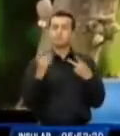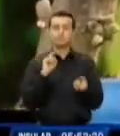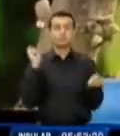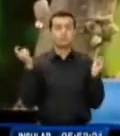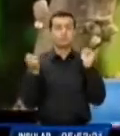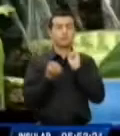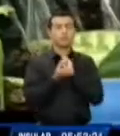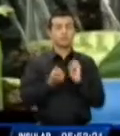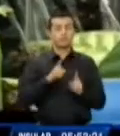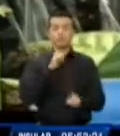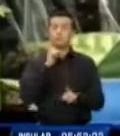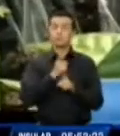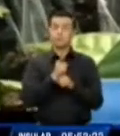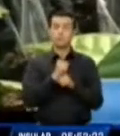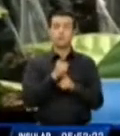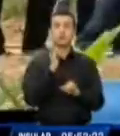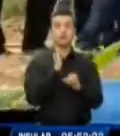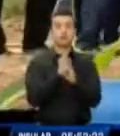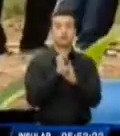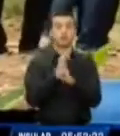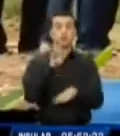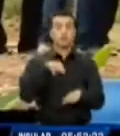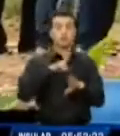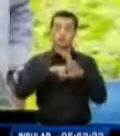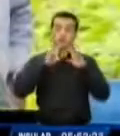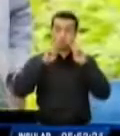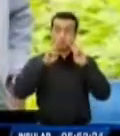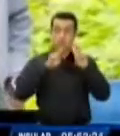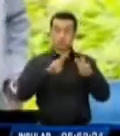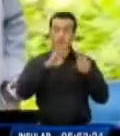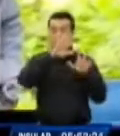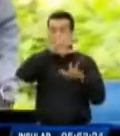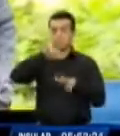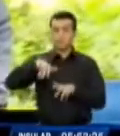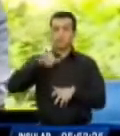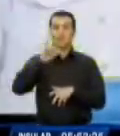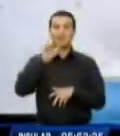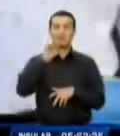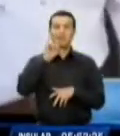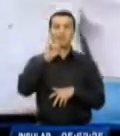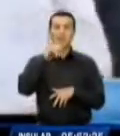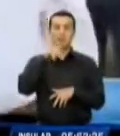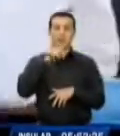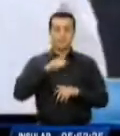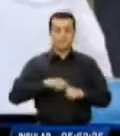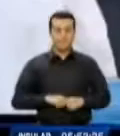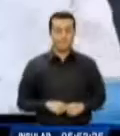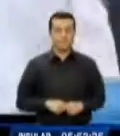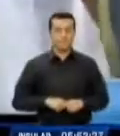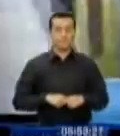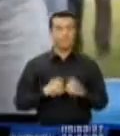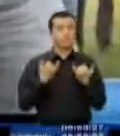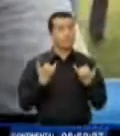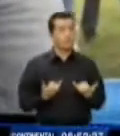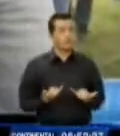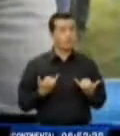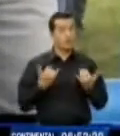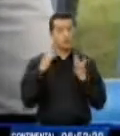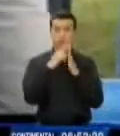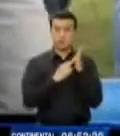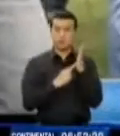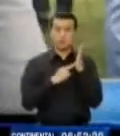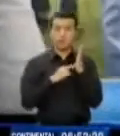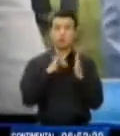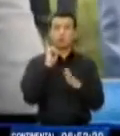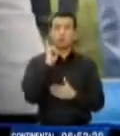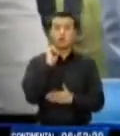modernización realizada por el gobierno al Instituto Nacional de Investigaciones Agropecuarias, INIAP. El INIAP está registrando en el Instituto Ecuatoriano